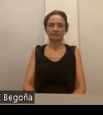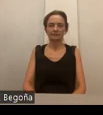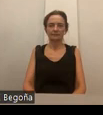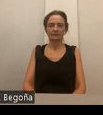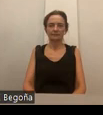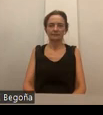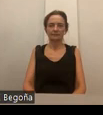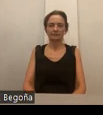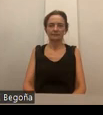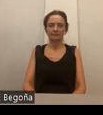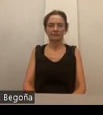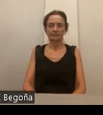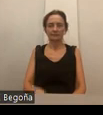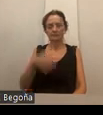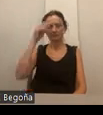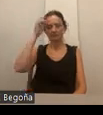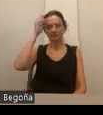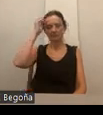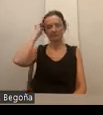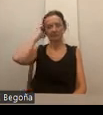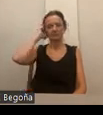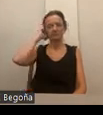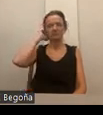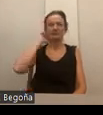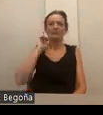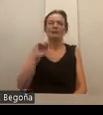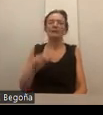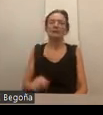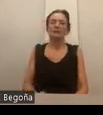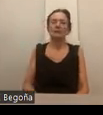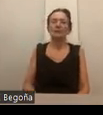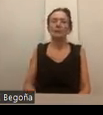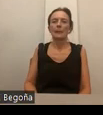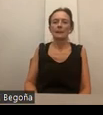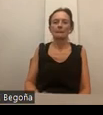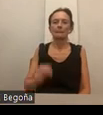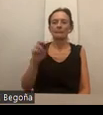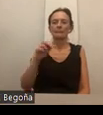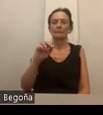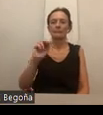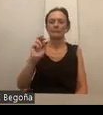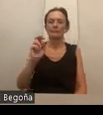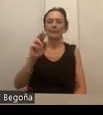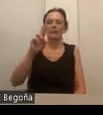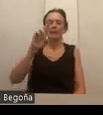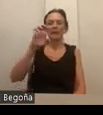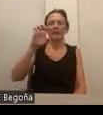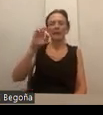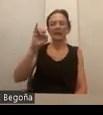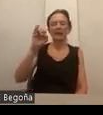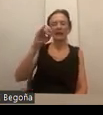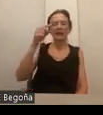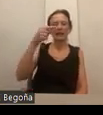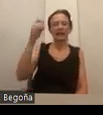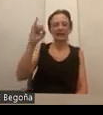Creo que hay una aquí abajo. El reishi. El reishi bueno, con el reishi lo